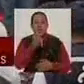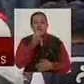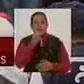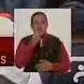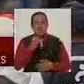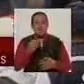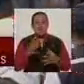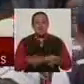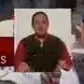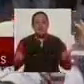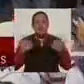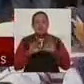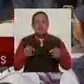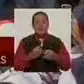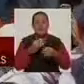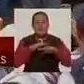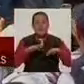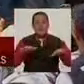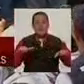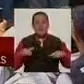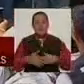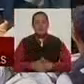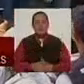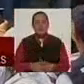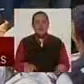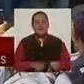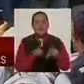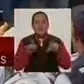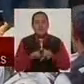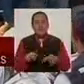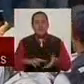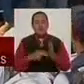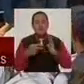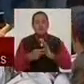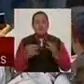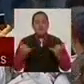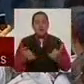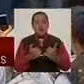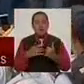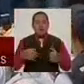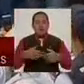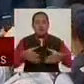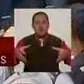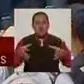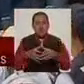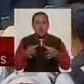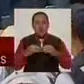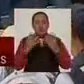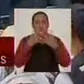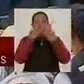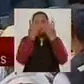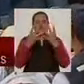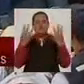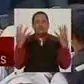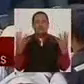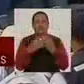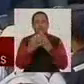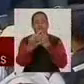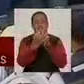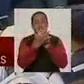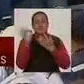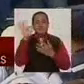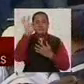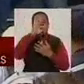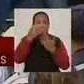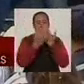nutritiva para los menores, también lo que son mosqueteros impregnados con repelentes para de alguna manera